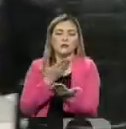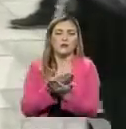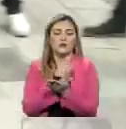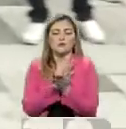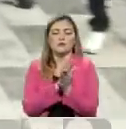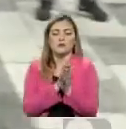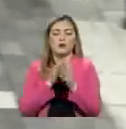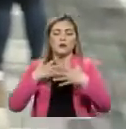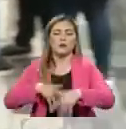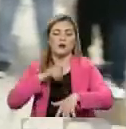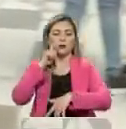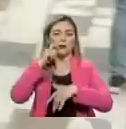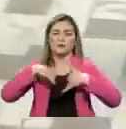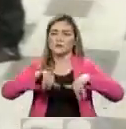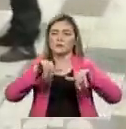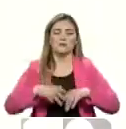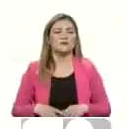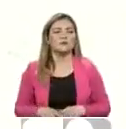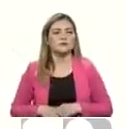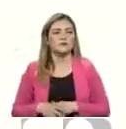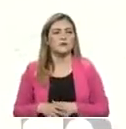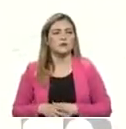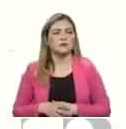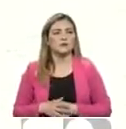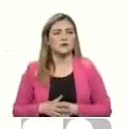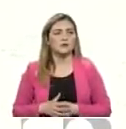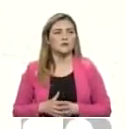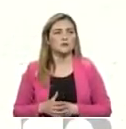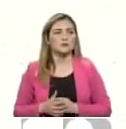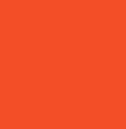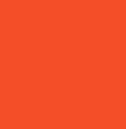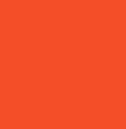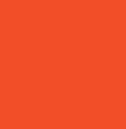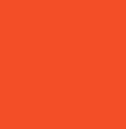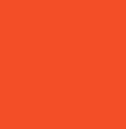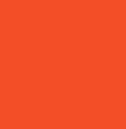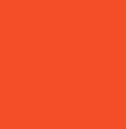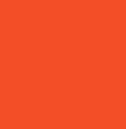por lo que saldrán nuevamente a las calles. Helen Quiñones, 24 horas.